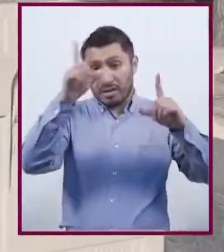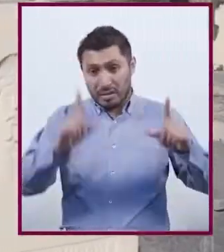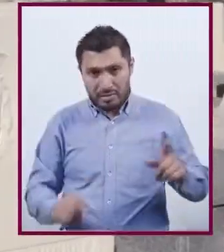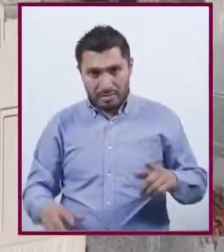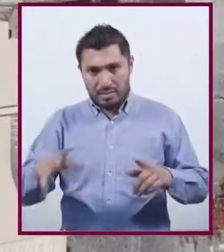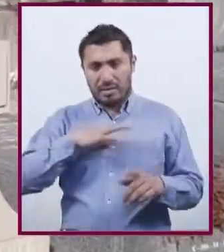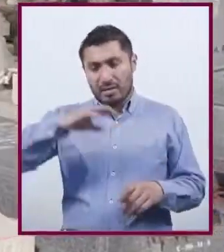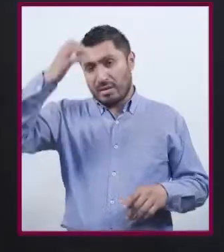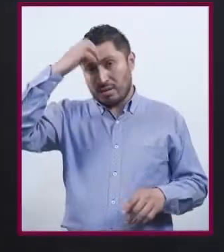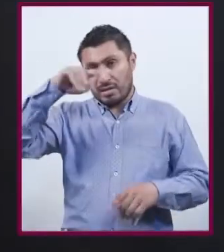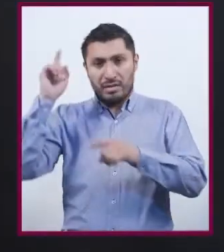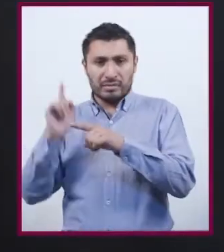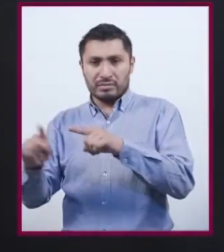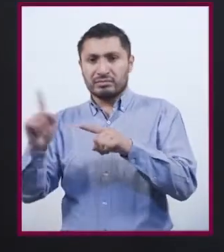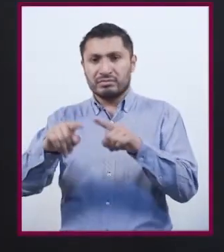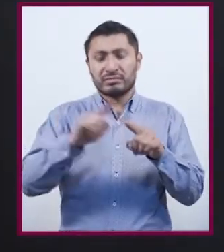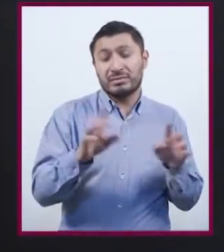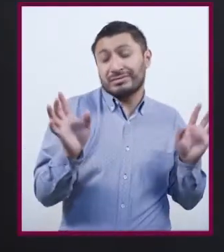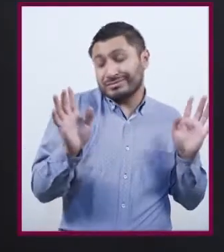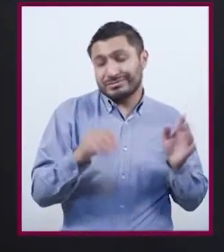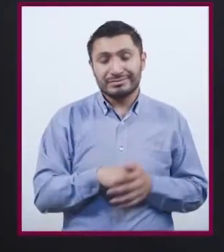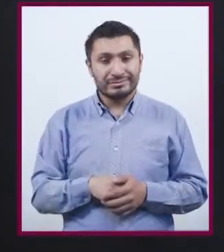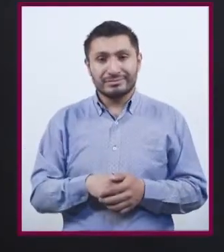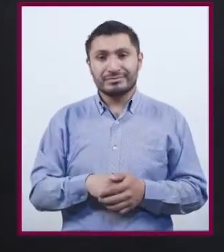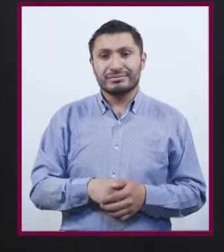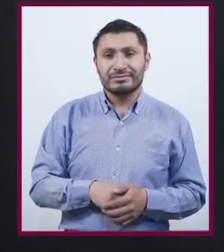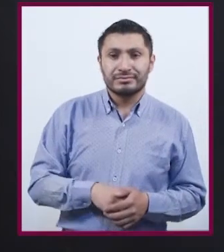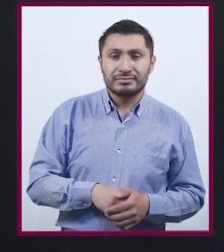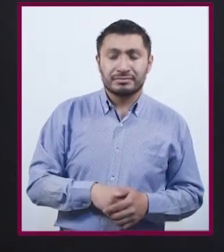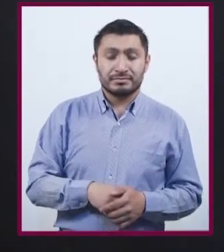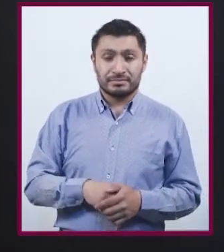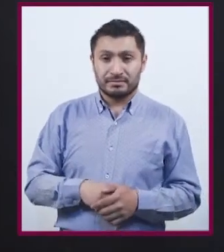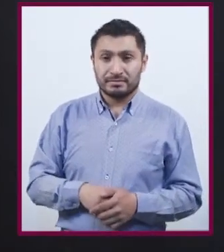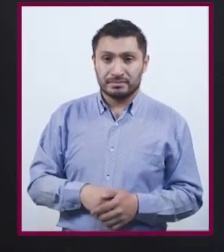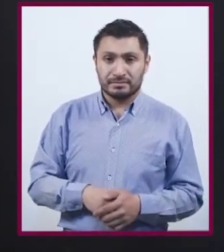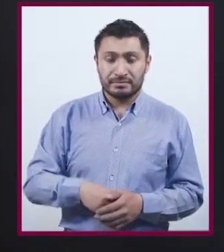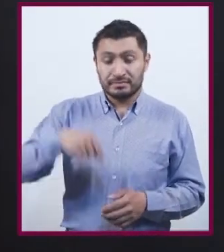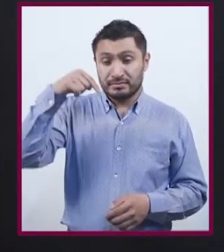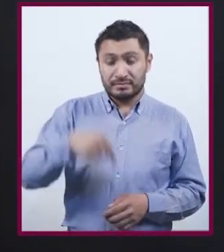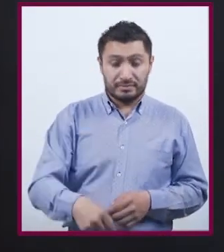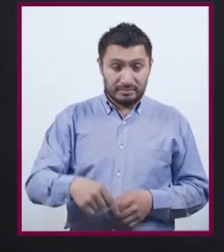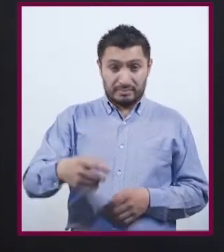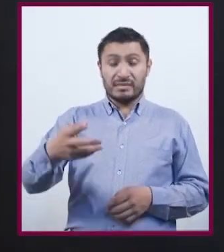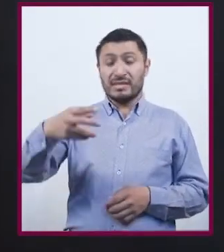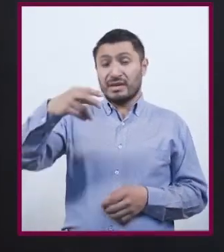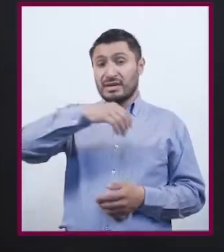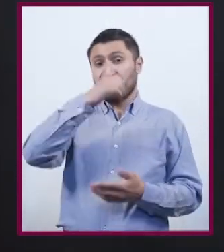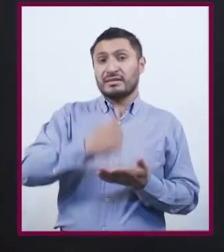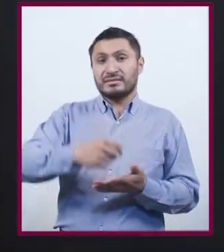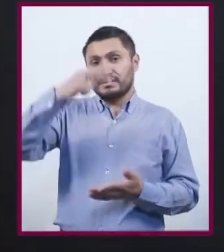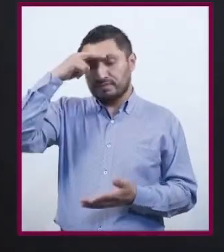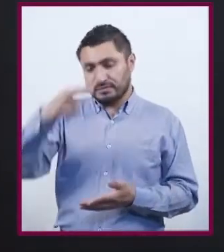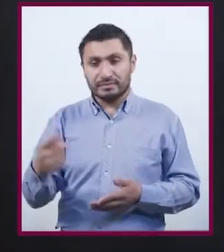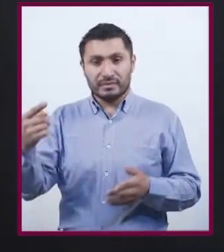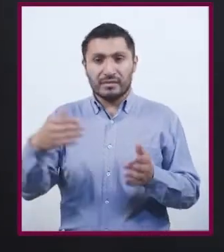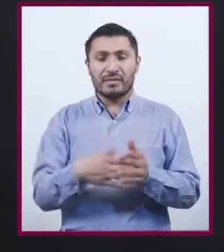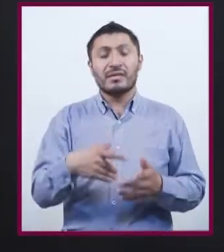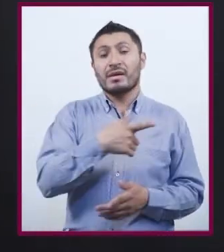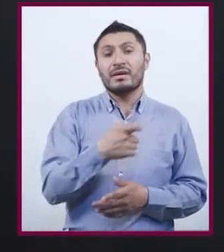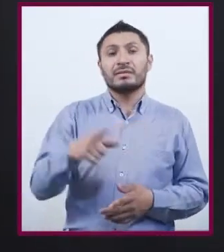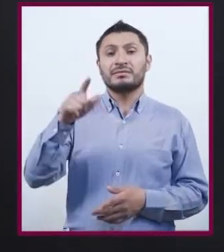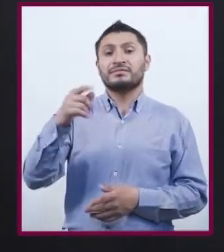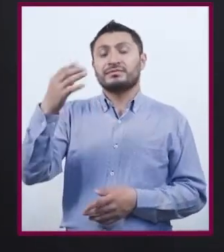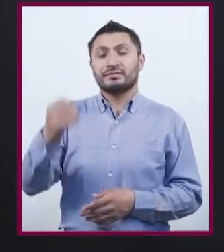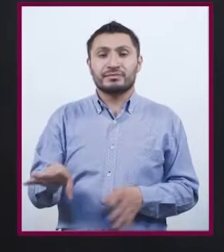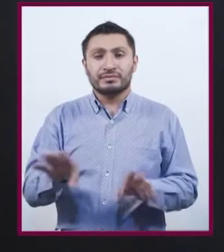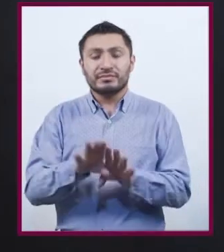y coincidentes. En el capital del virreinato, la actual Ciudad de México, en 1779 se buscó levantar